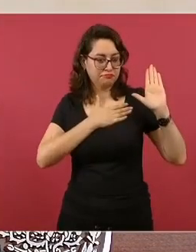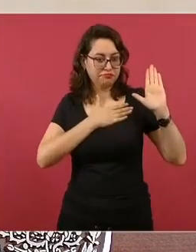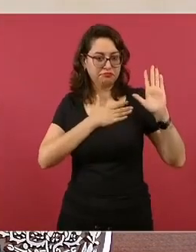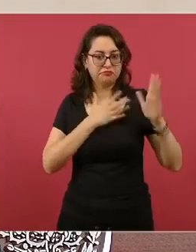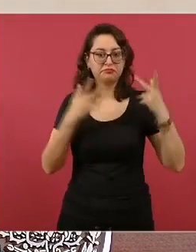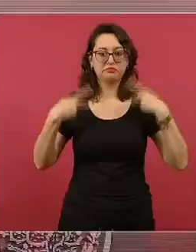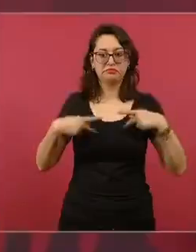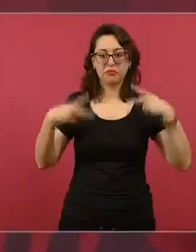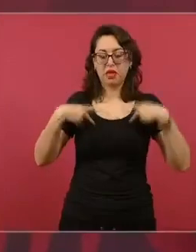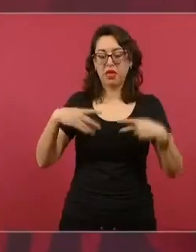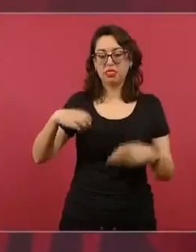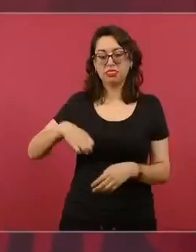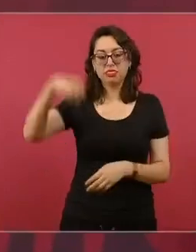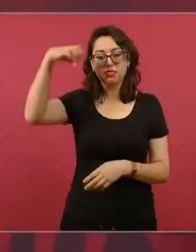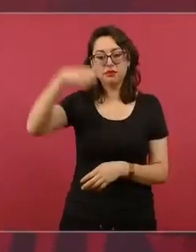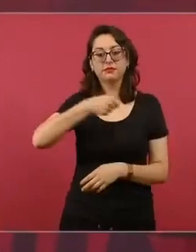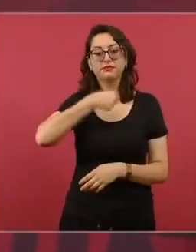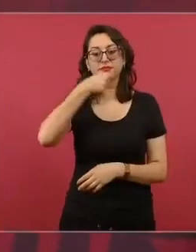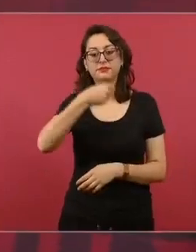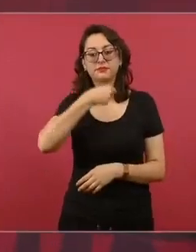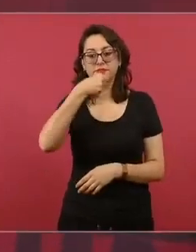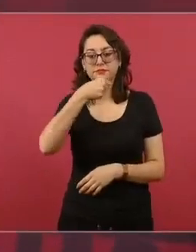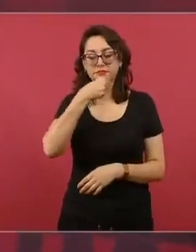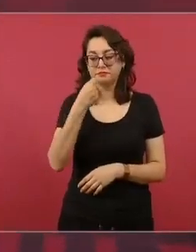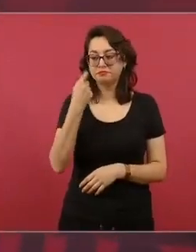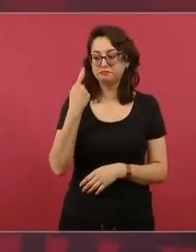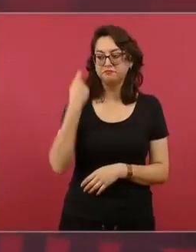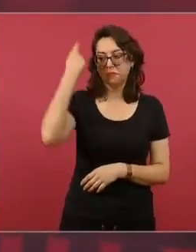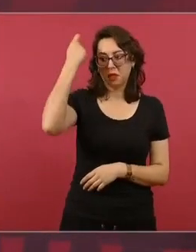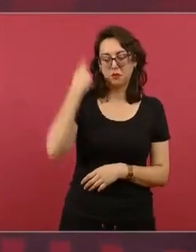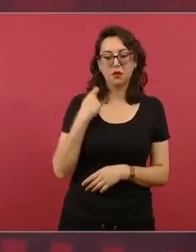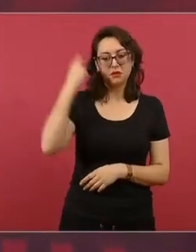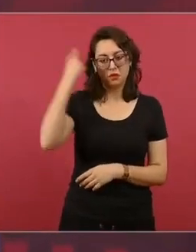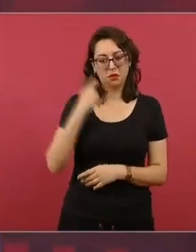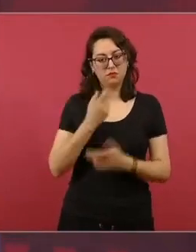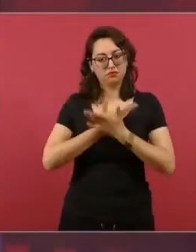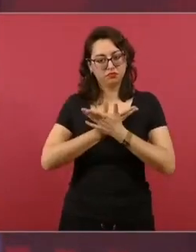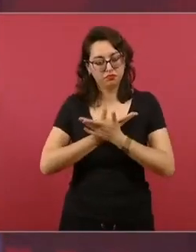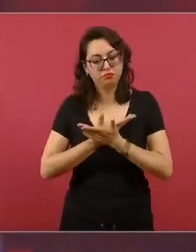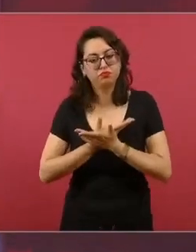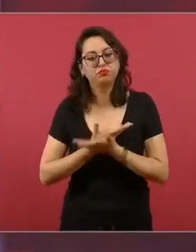mayores. En ese entonces, mayores de 70 años.